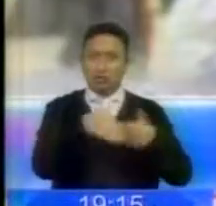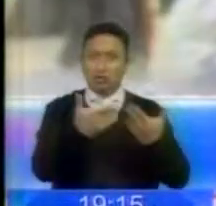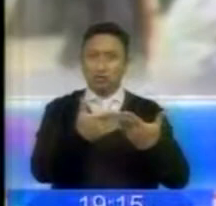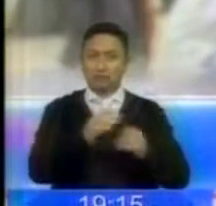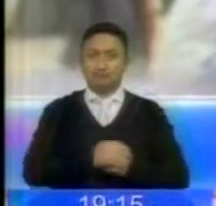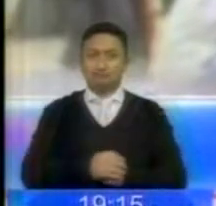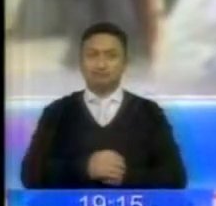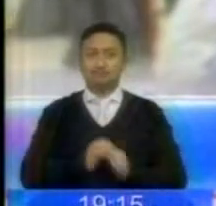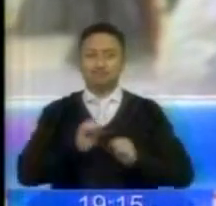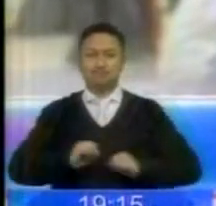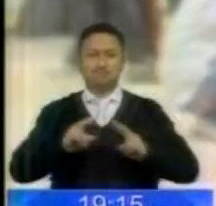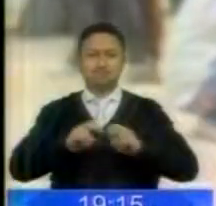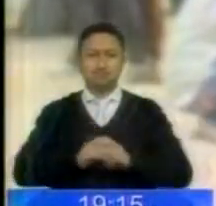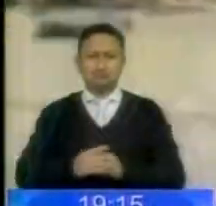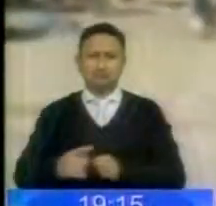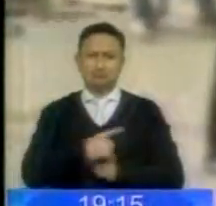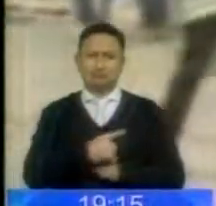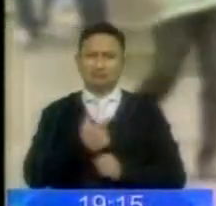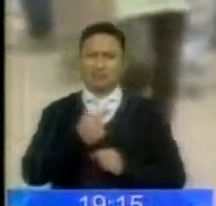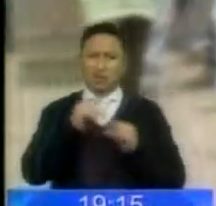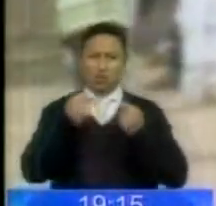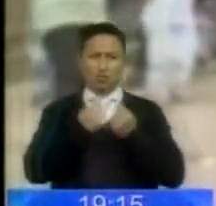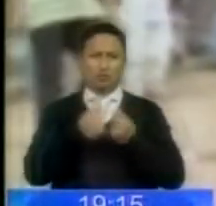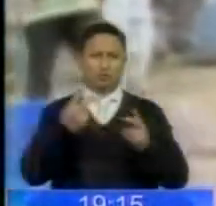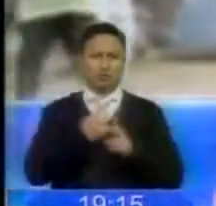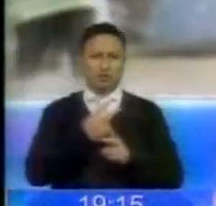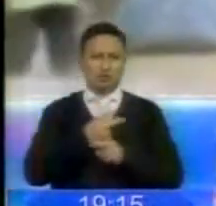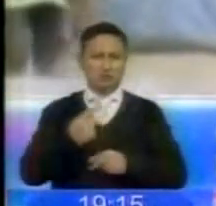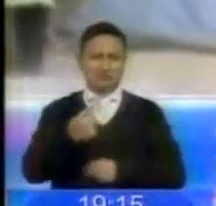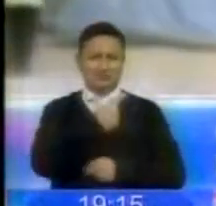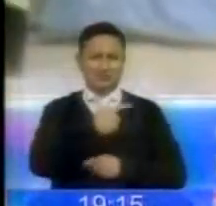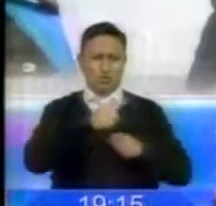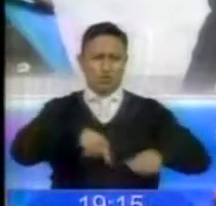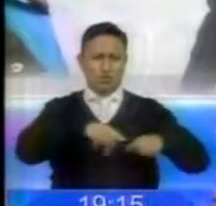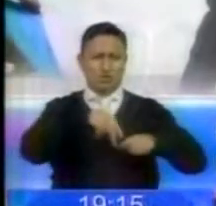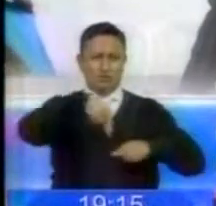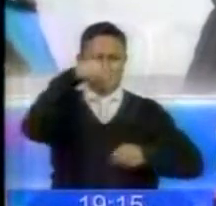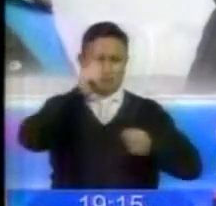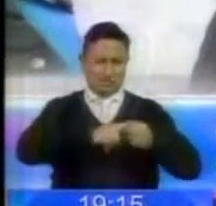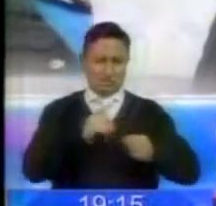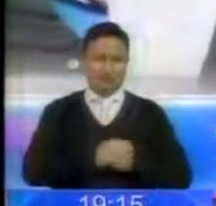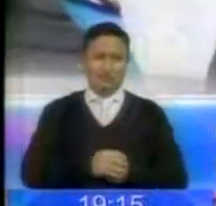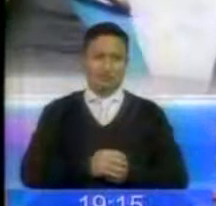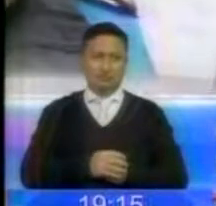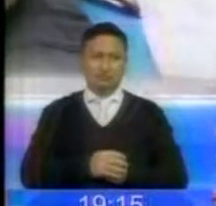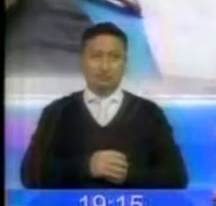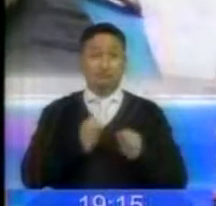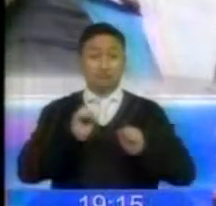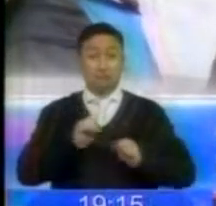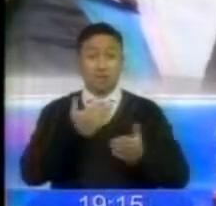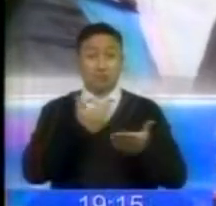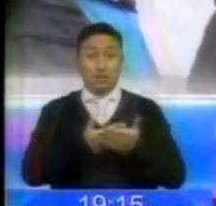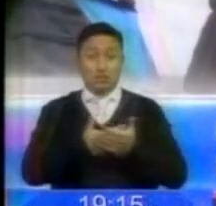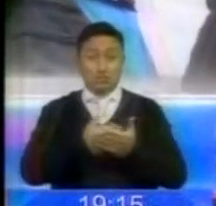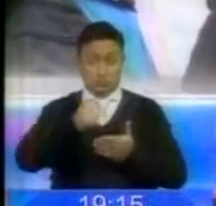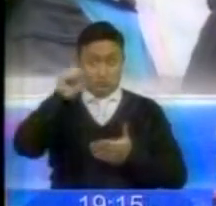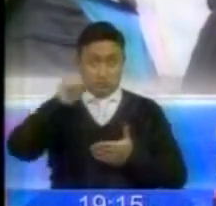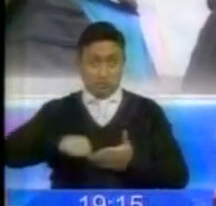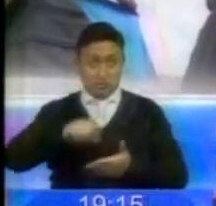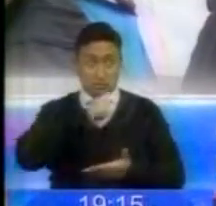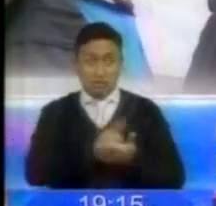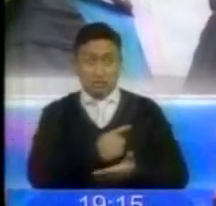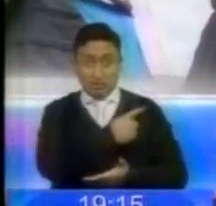además investiga la presunción de hechos delictivos en esta zona del norte de quito es decir que se demuestra que eso eso ha